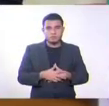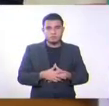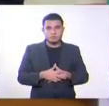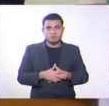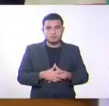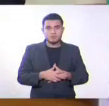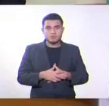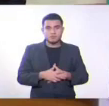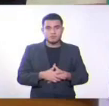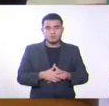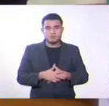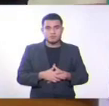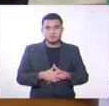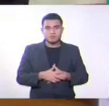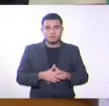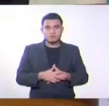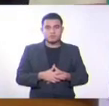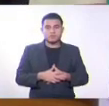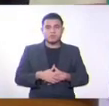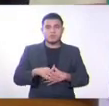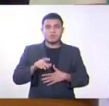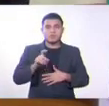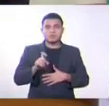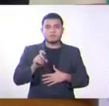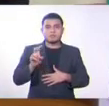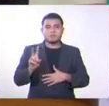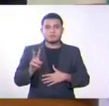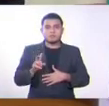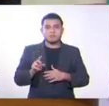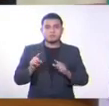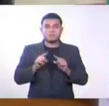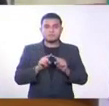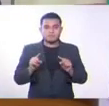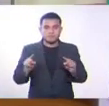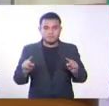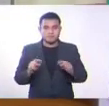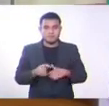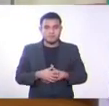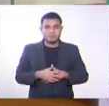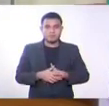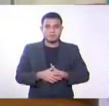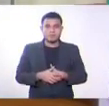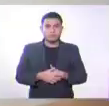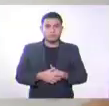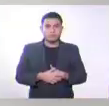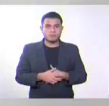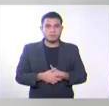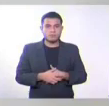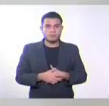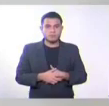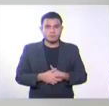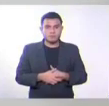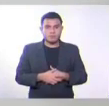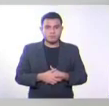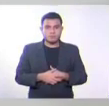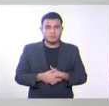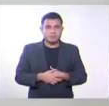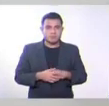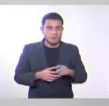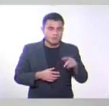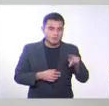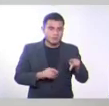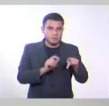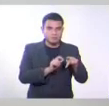hasta acá tengo x2. Toda esa grande. Ujú. Mm, Y desde acá hasta acá